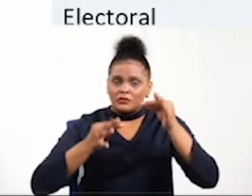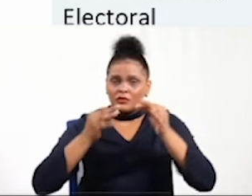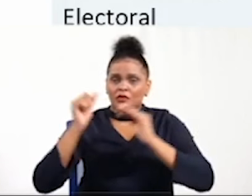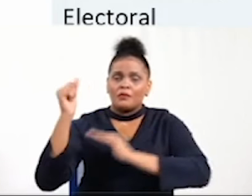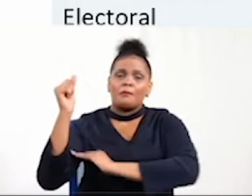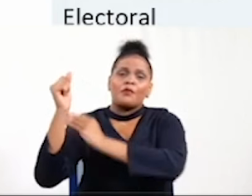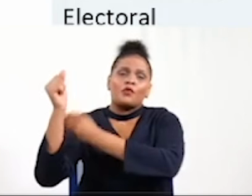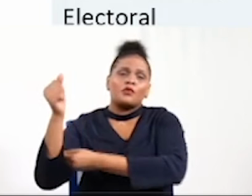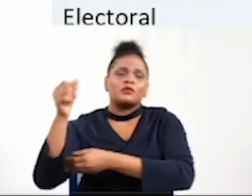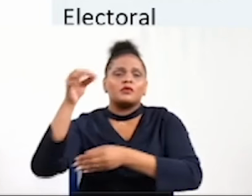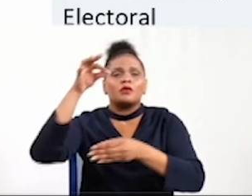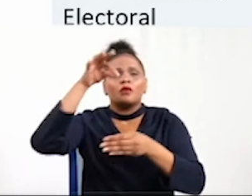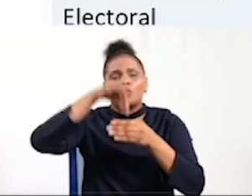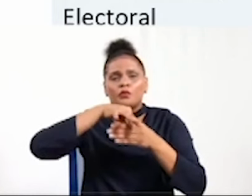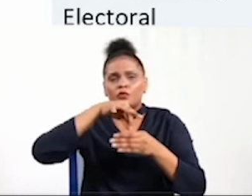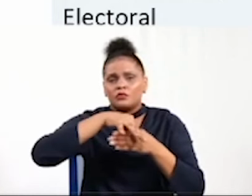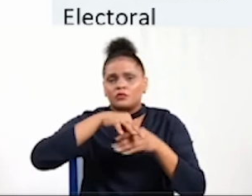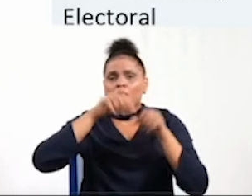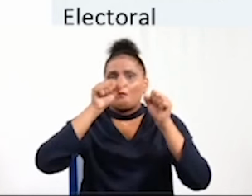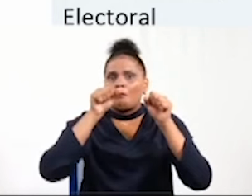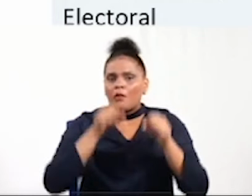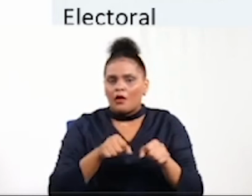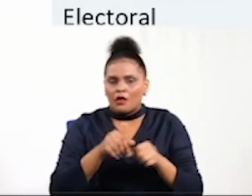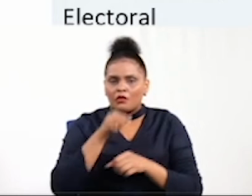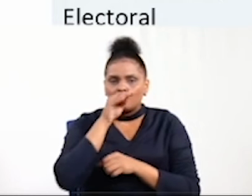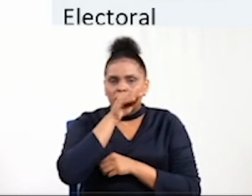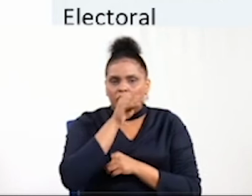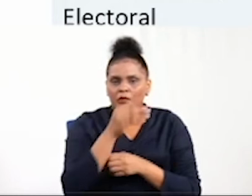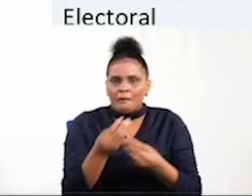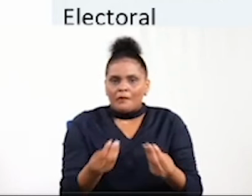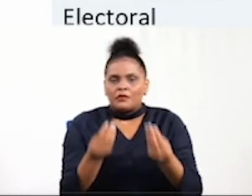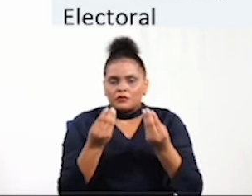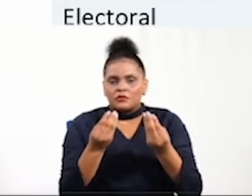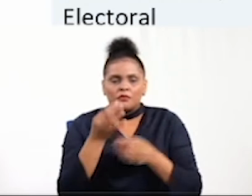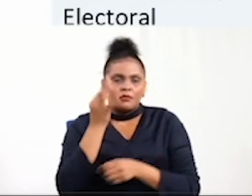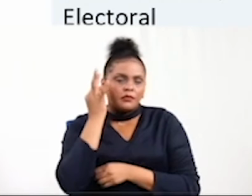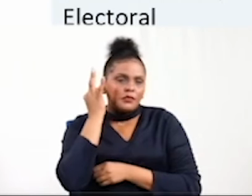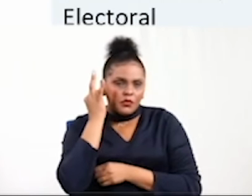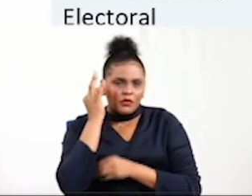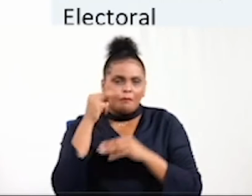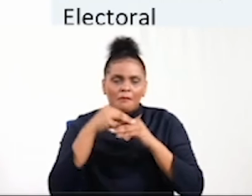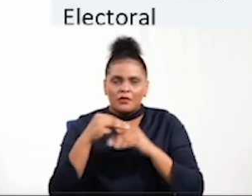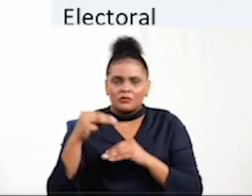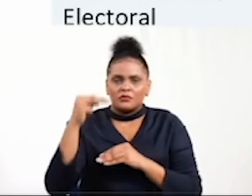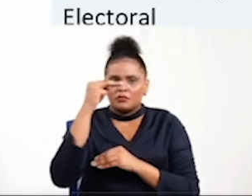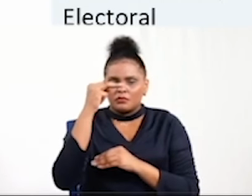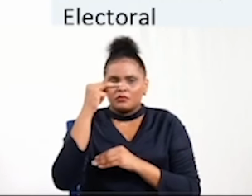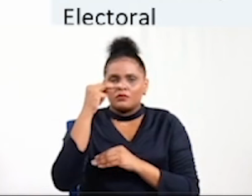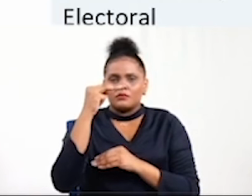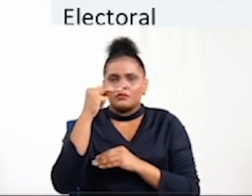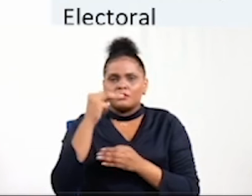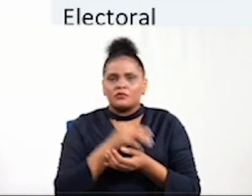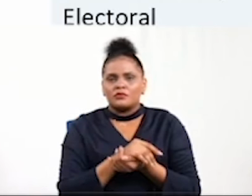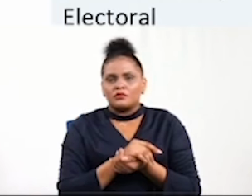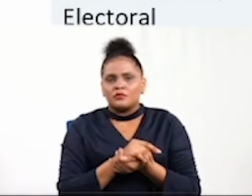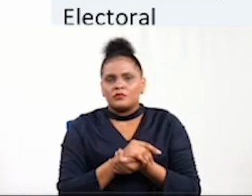muy llamativo fue un tema muy llamativo porque no había mujeres magistradas titulares ni en